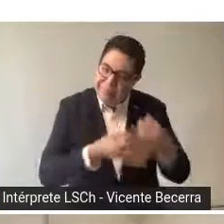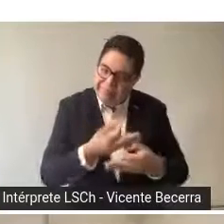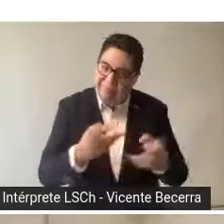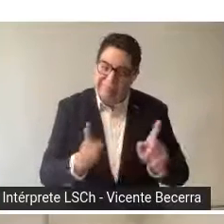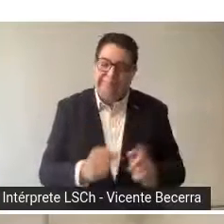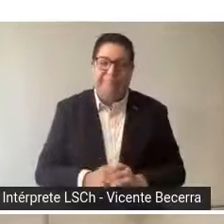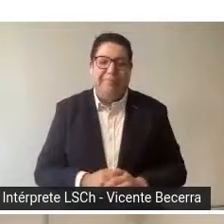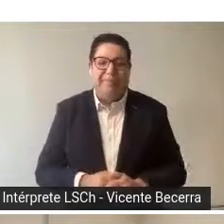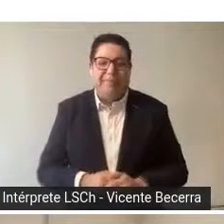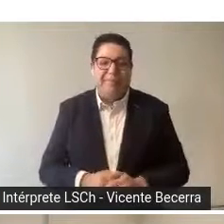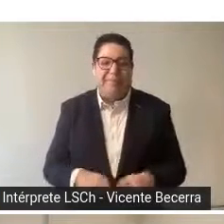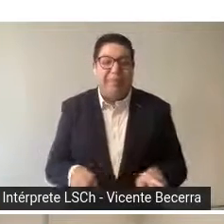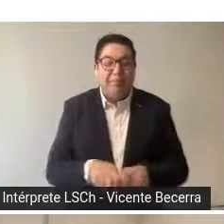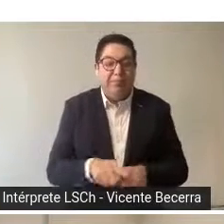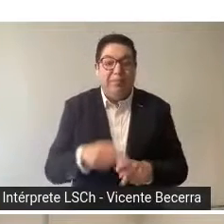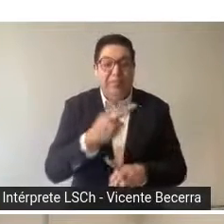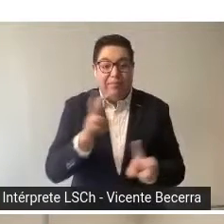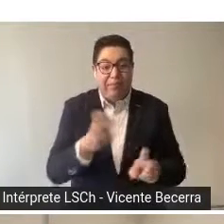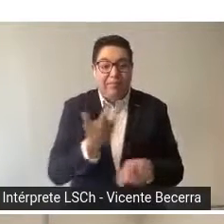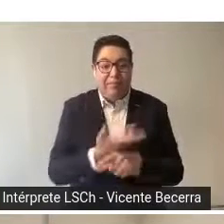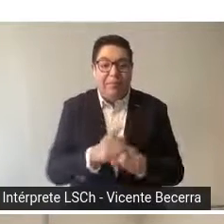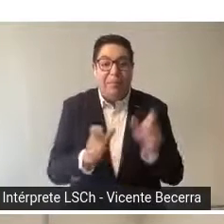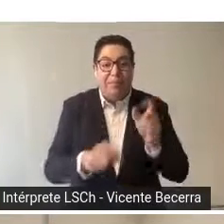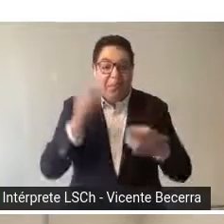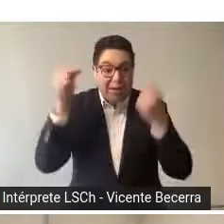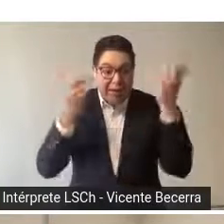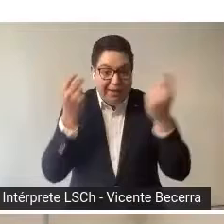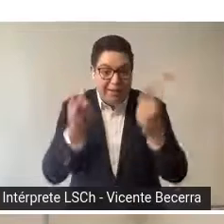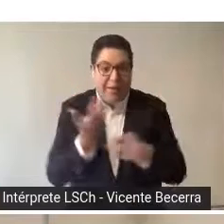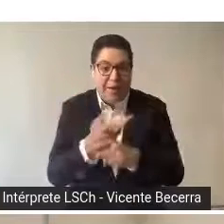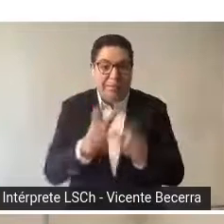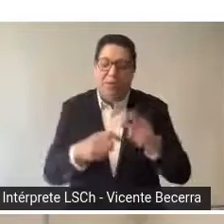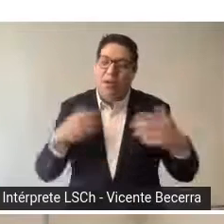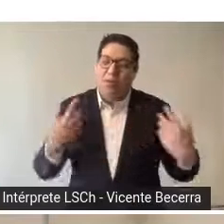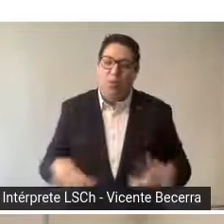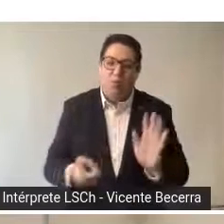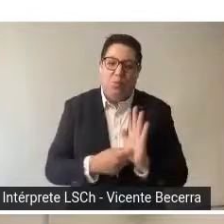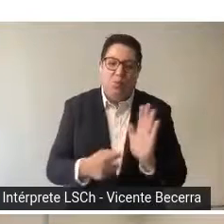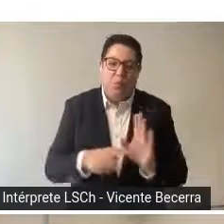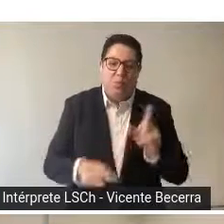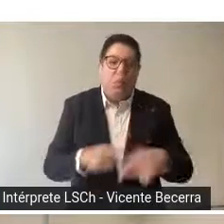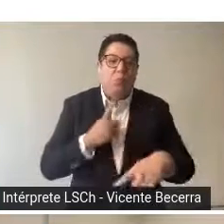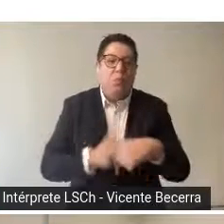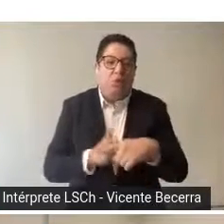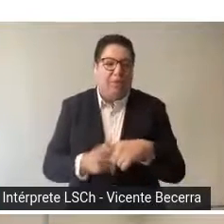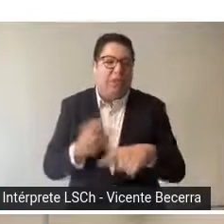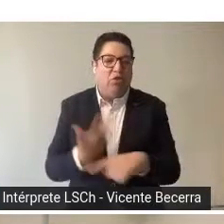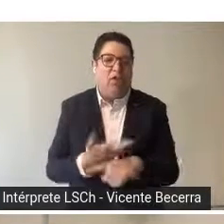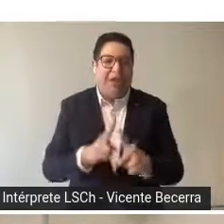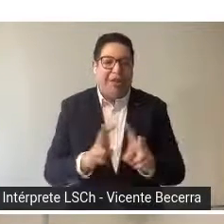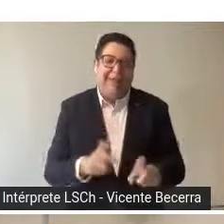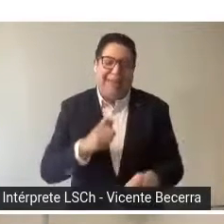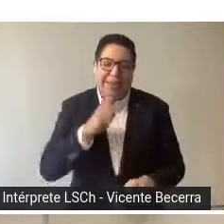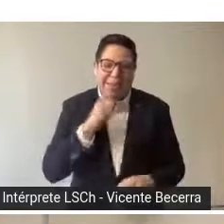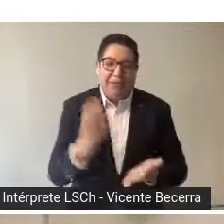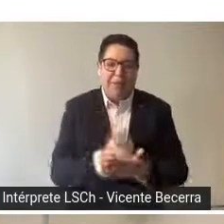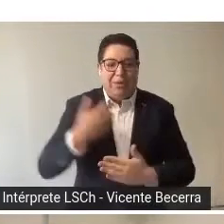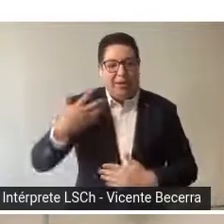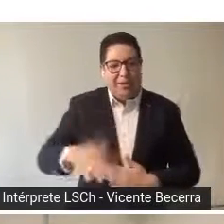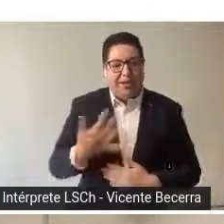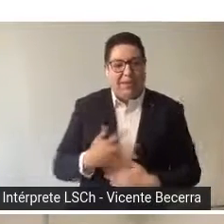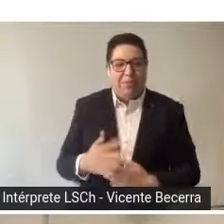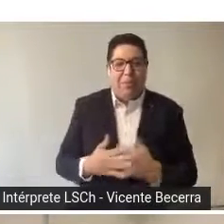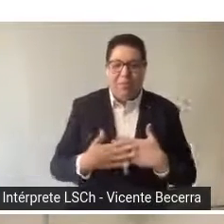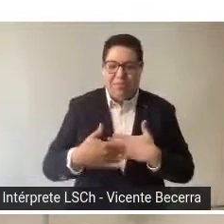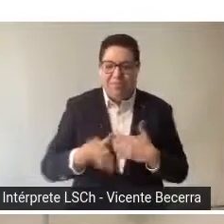y poner todos los de ustedes, los innovadores han sido tremendamente positivos y tremendamente importantes en esta